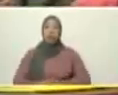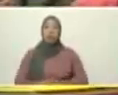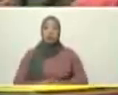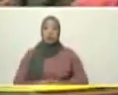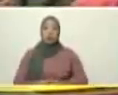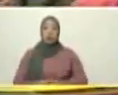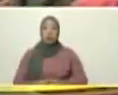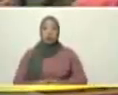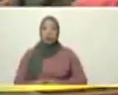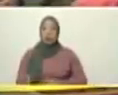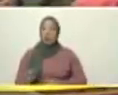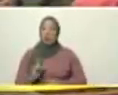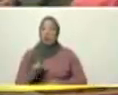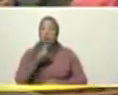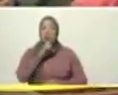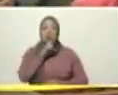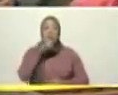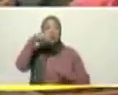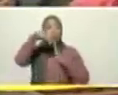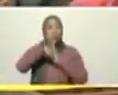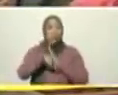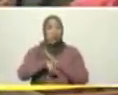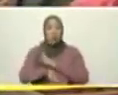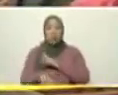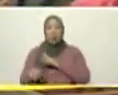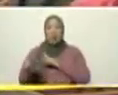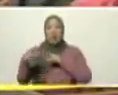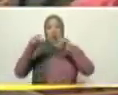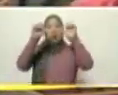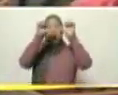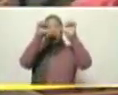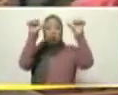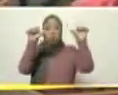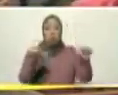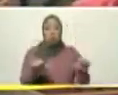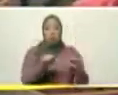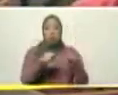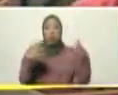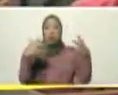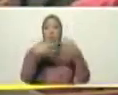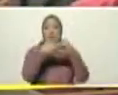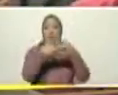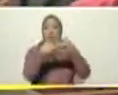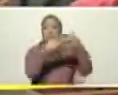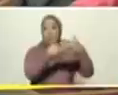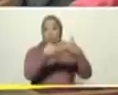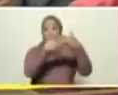muy progringo, muy pitiyanqui, muy arrastrado a los intereses gringos.